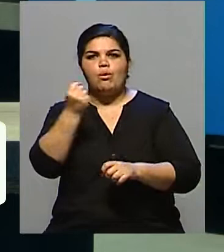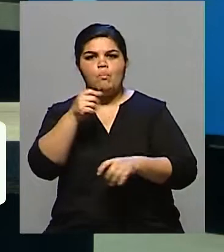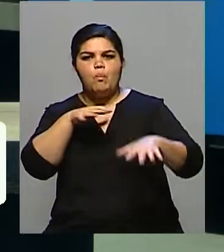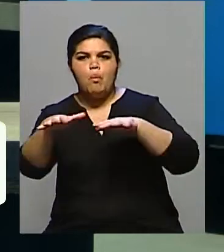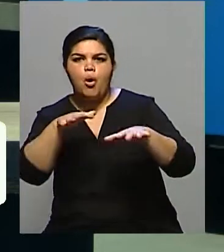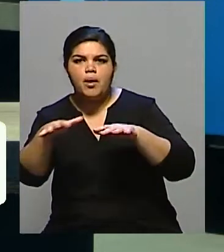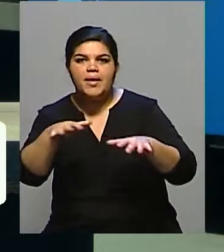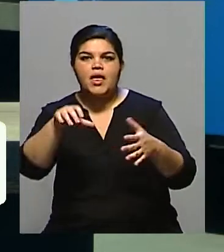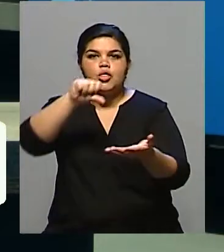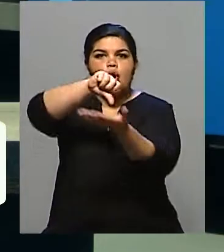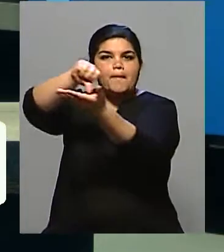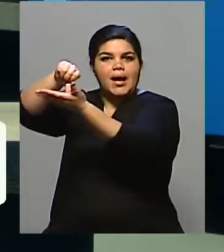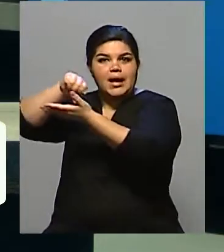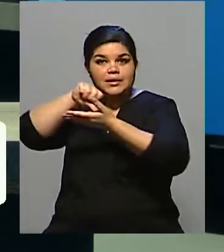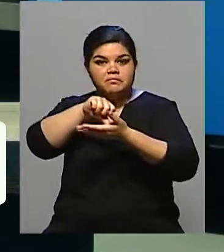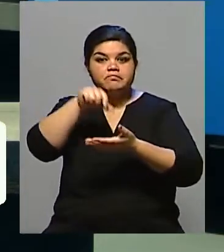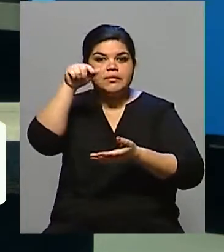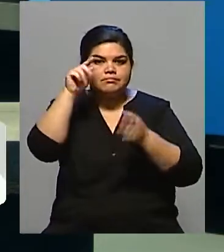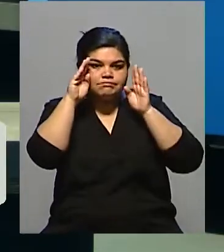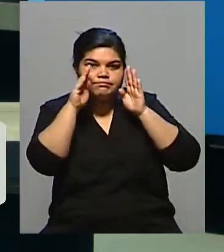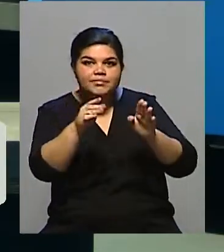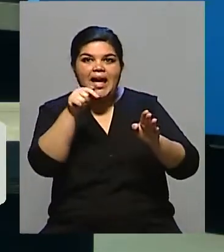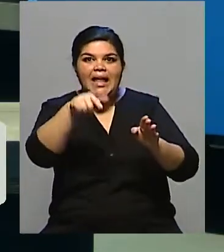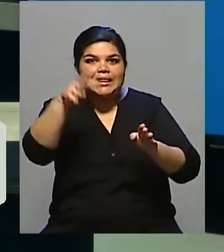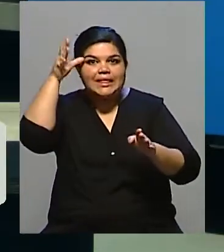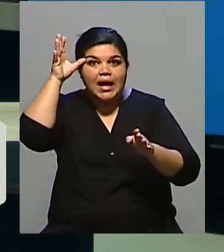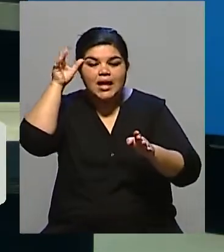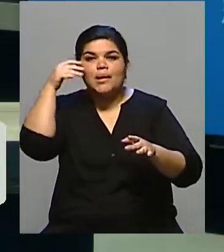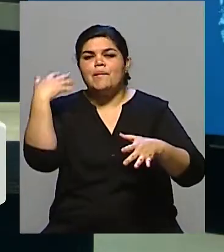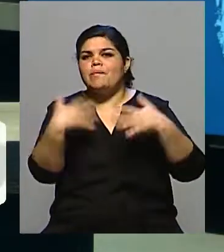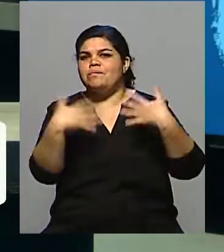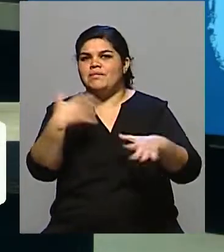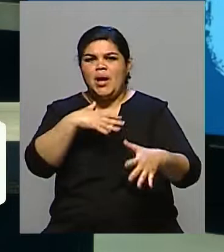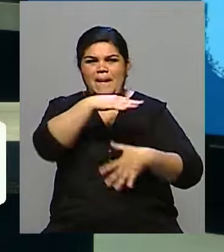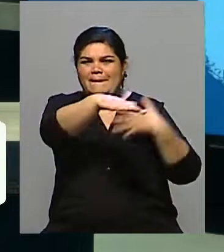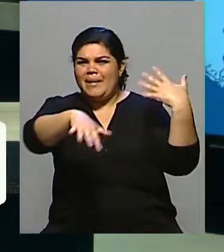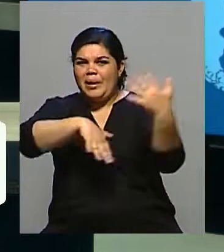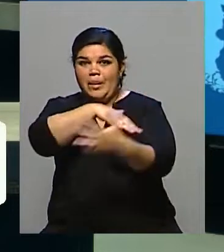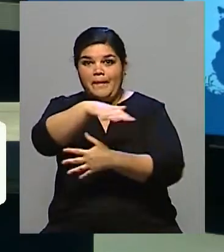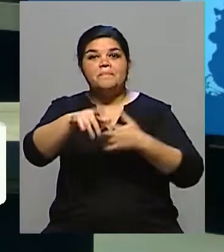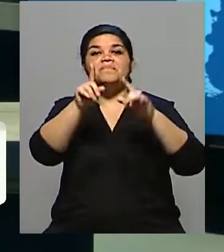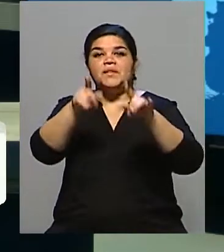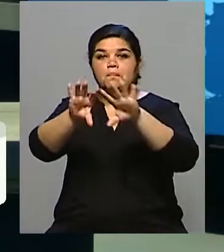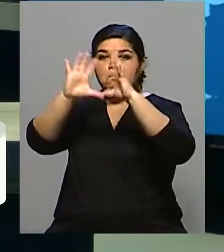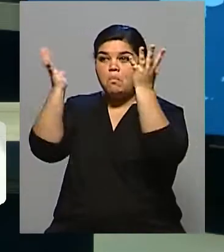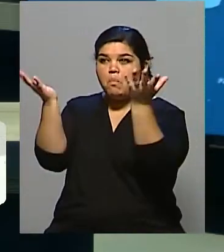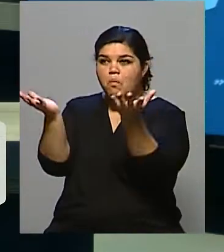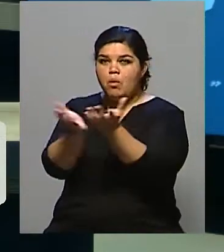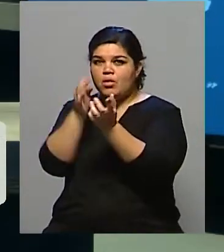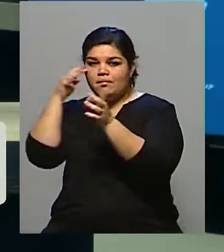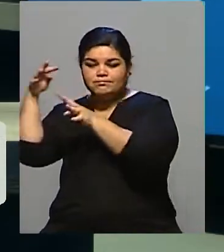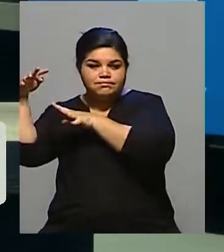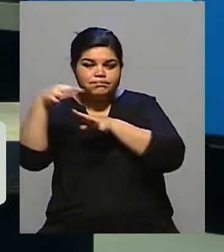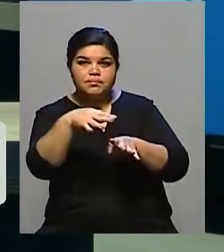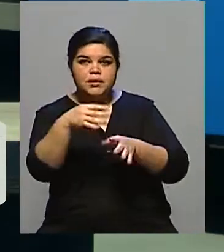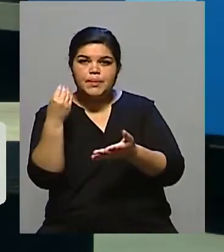y muchos entienden que lo que sucedió en Italia fue exactamente eso. En otras partes del mundo lo califican como una